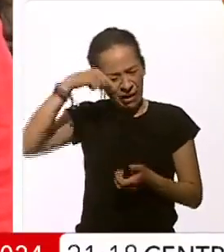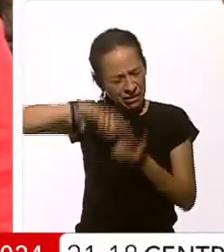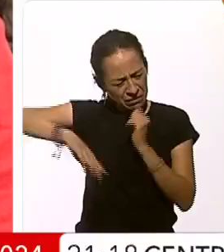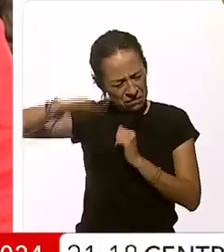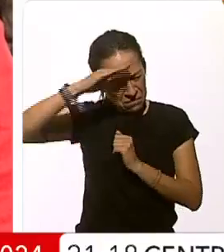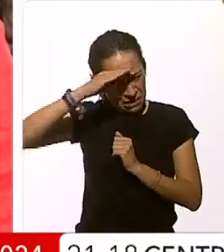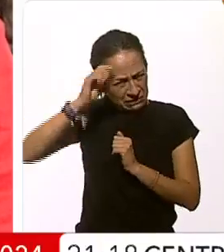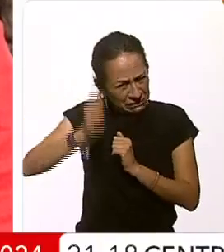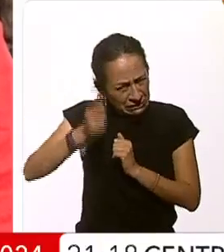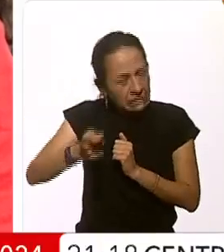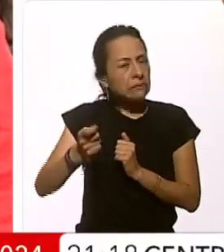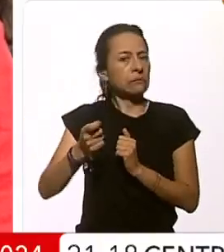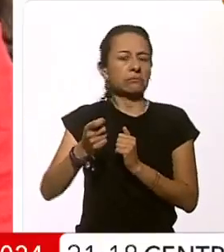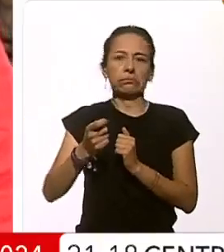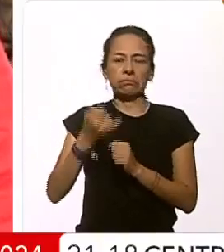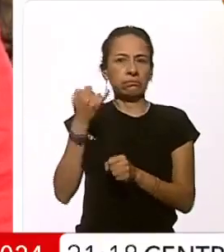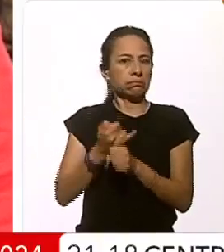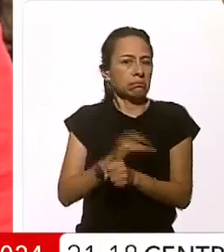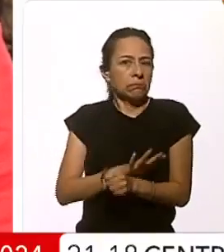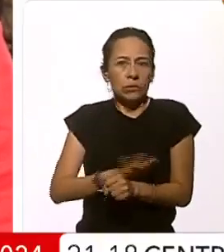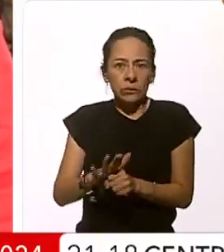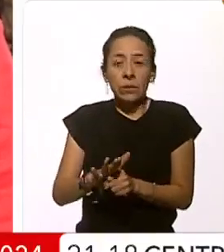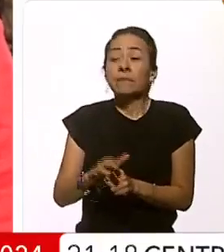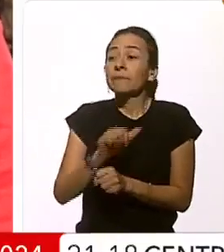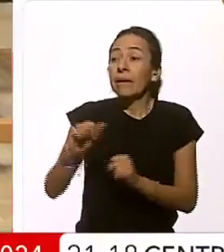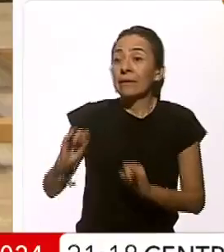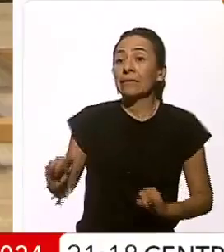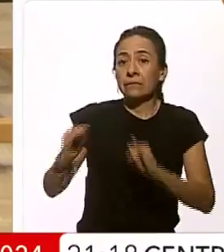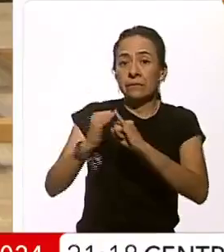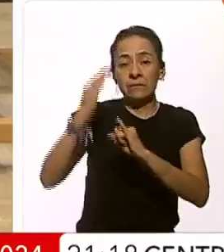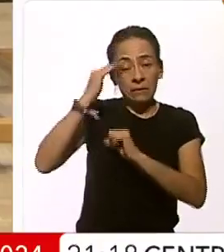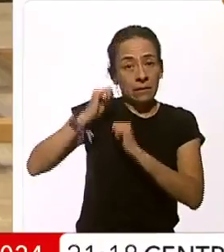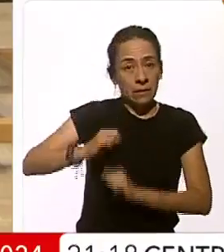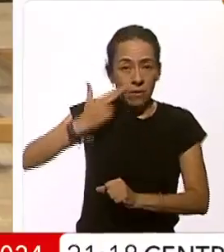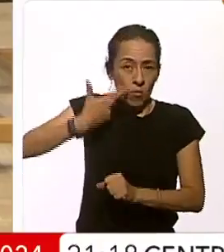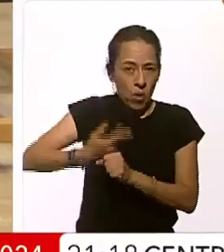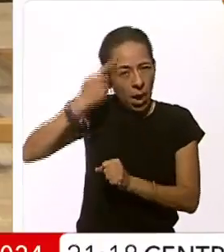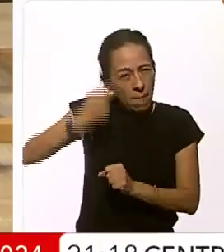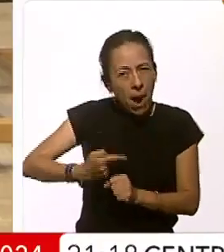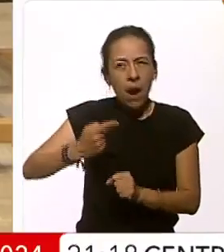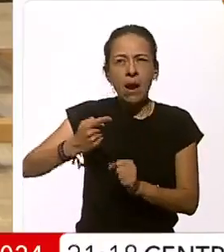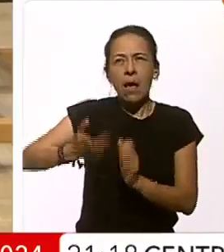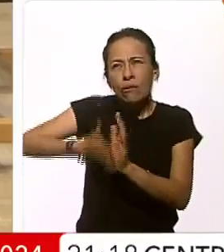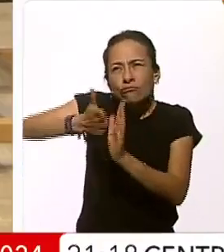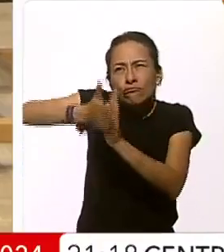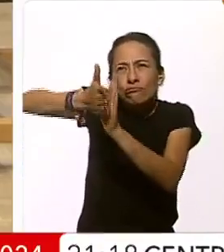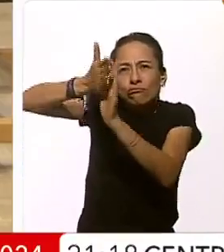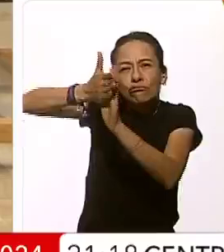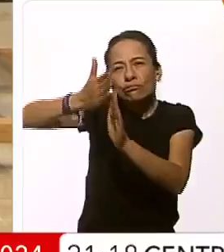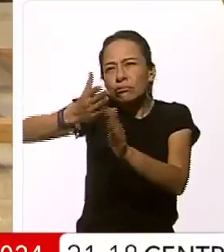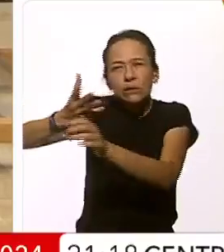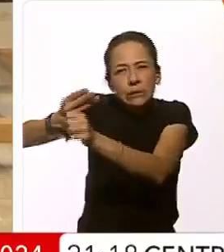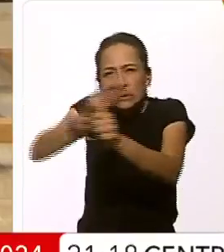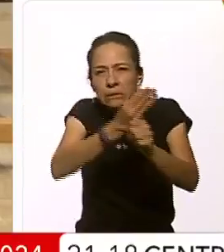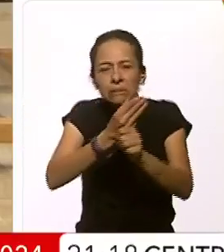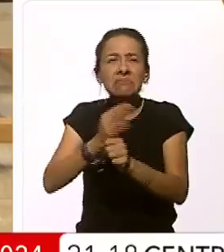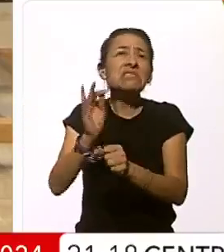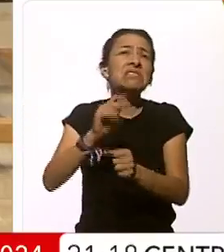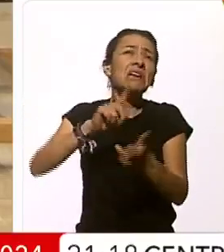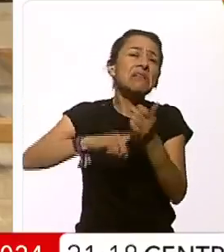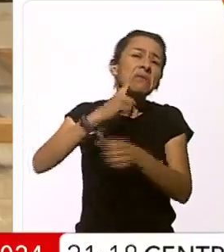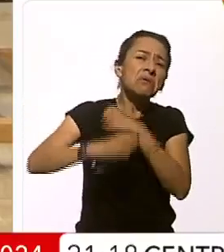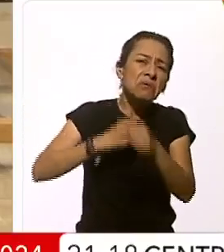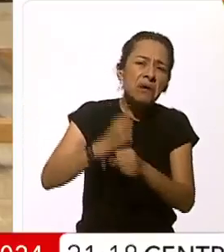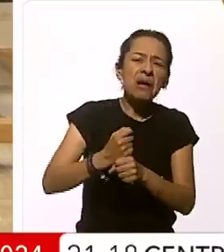Las instituciones que se dedican a restaurar este patrimonio, pues de manera cotidiana harían al año